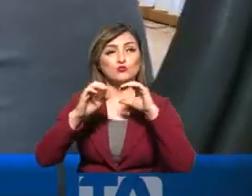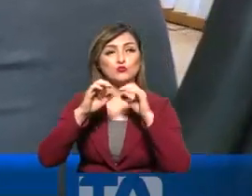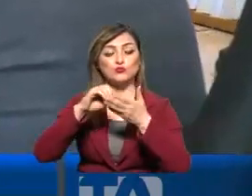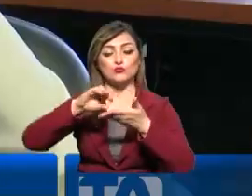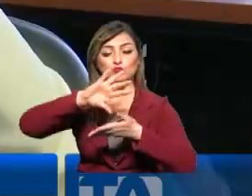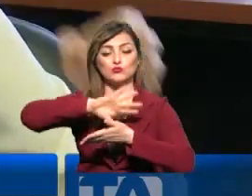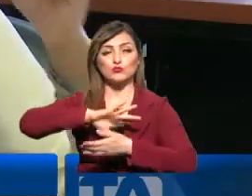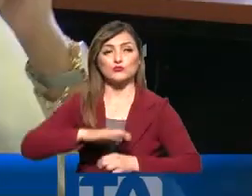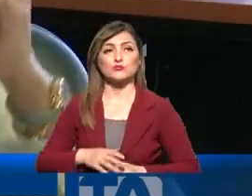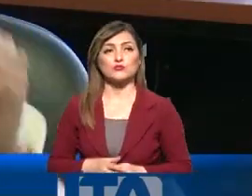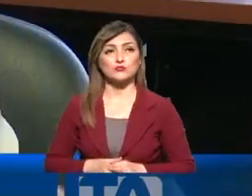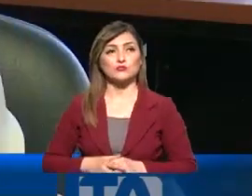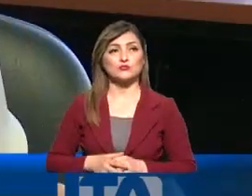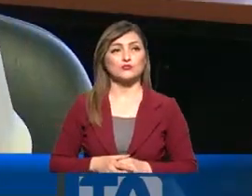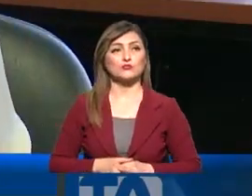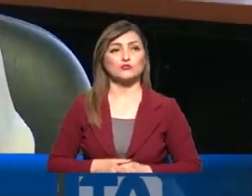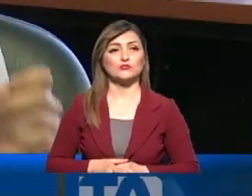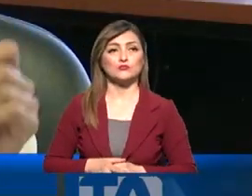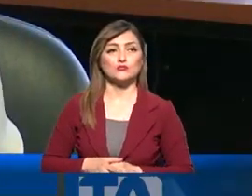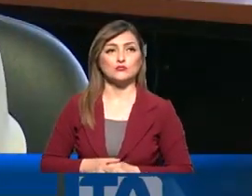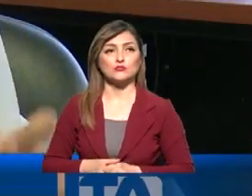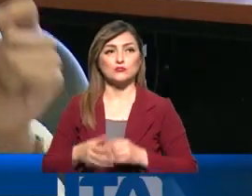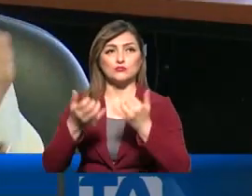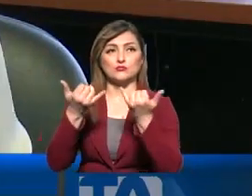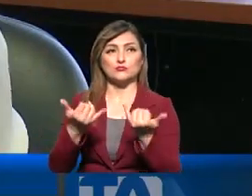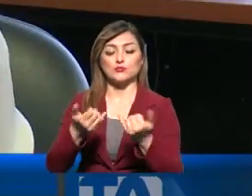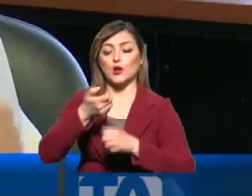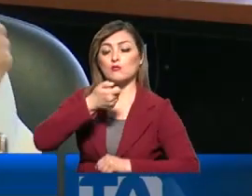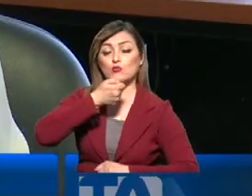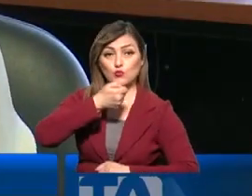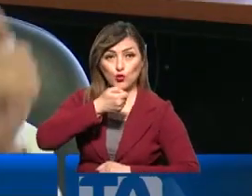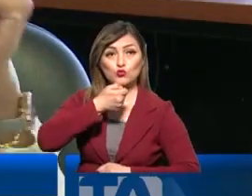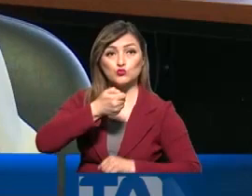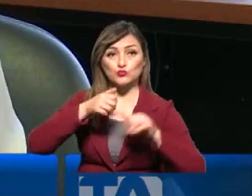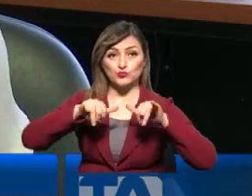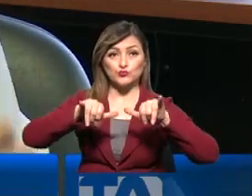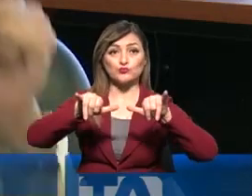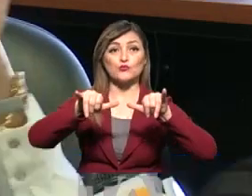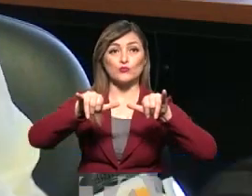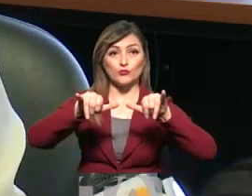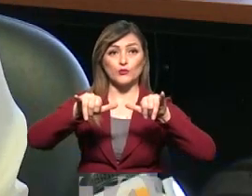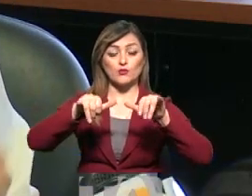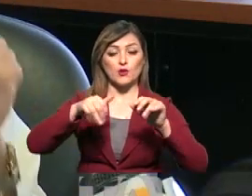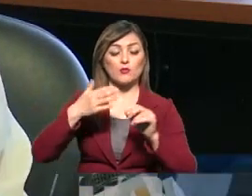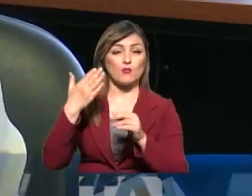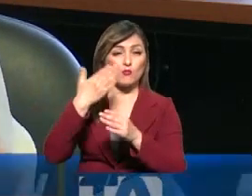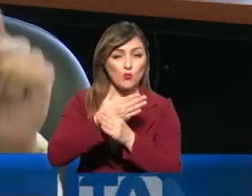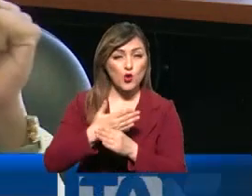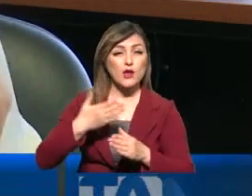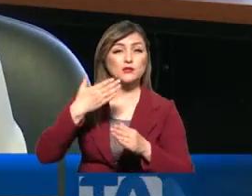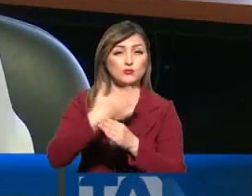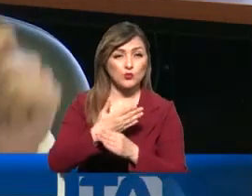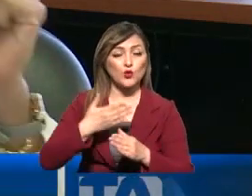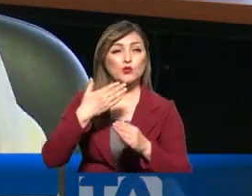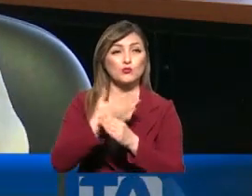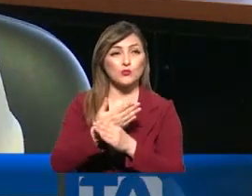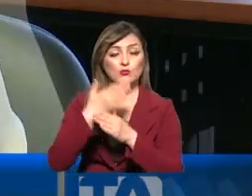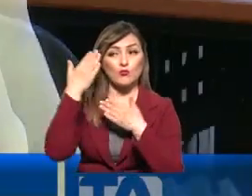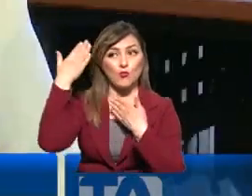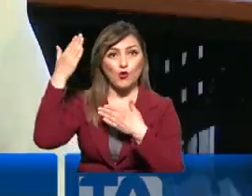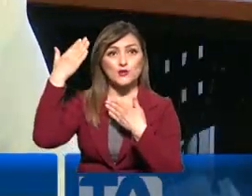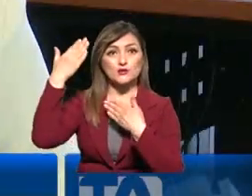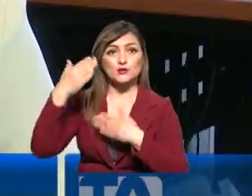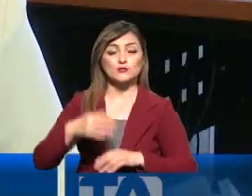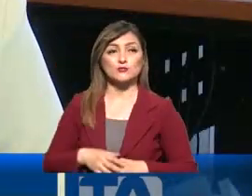Nacional. Hasta la actualidad hay periodistas que siguen siendo hostigados por actores